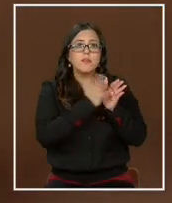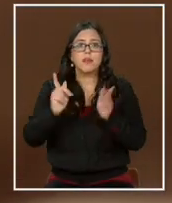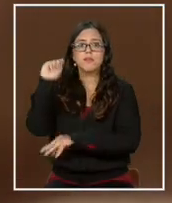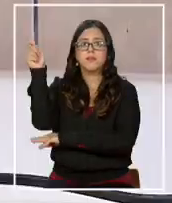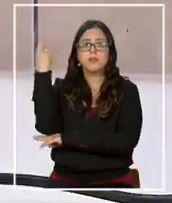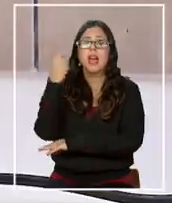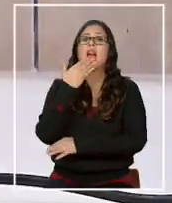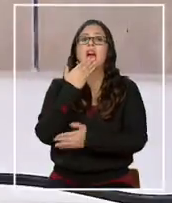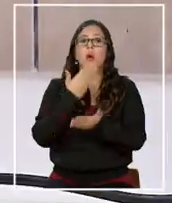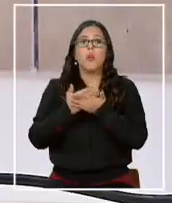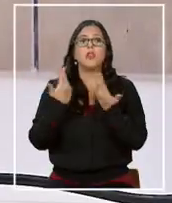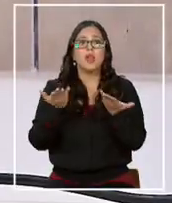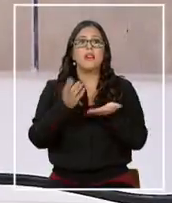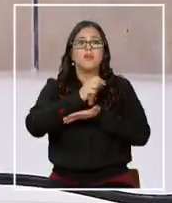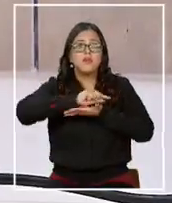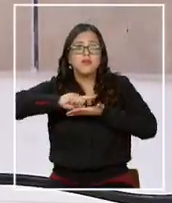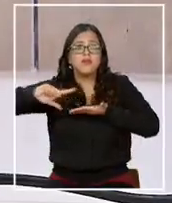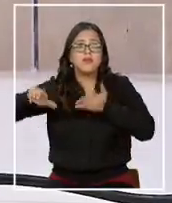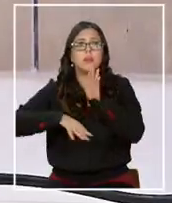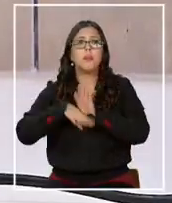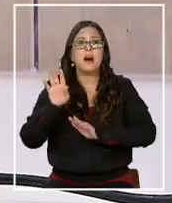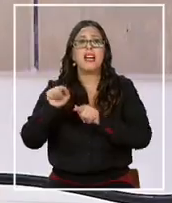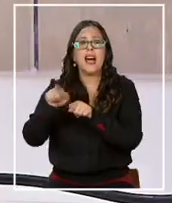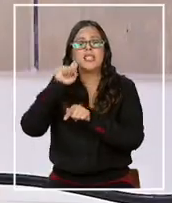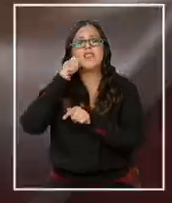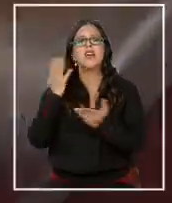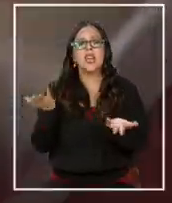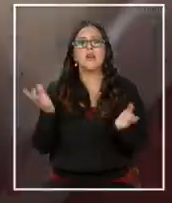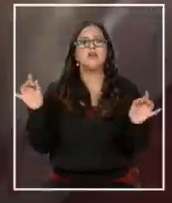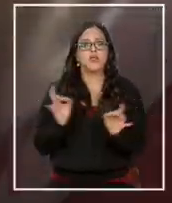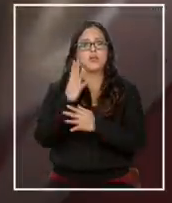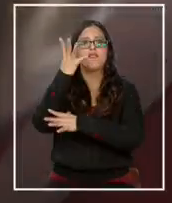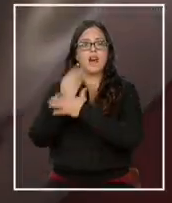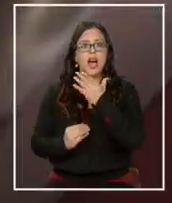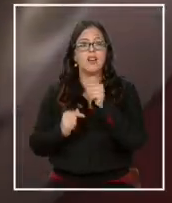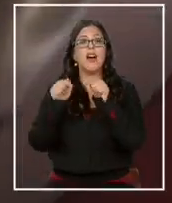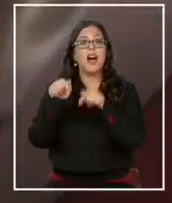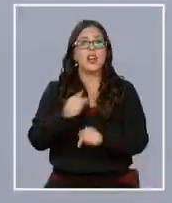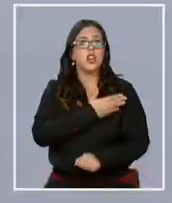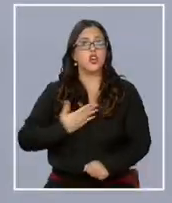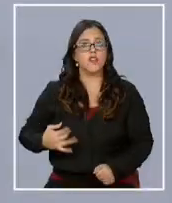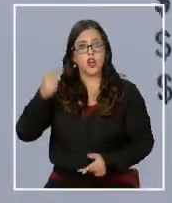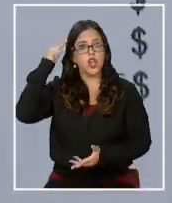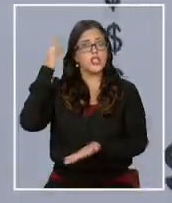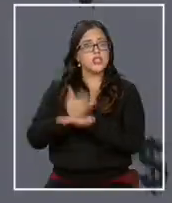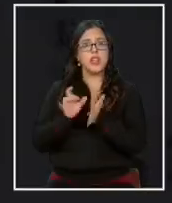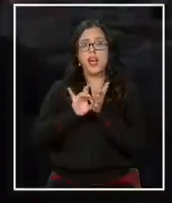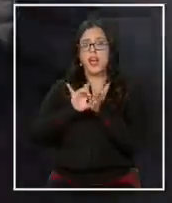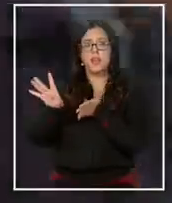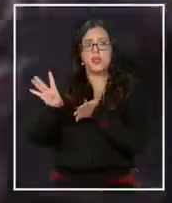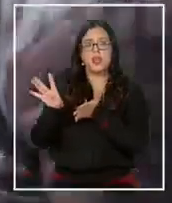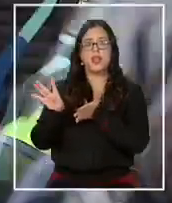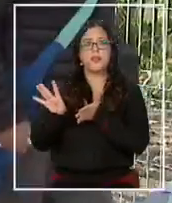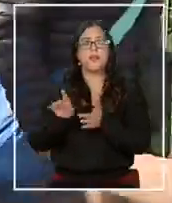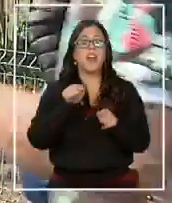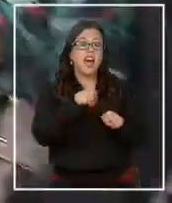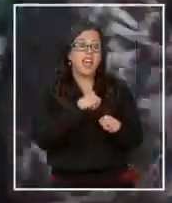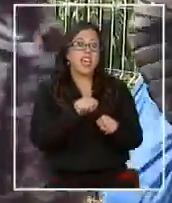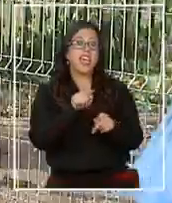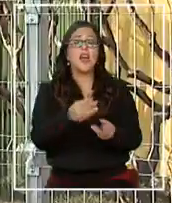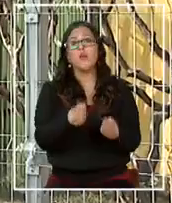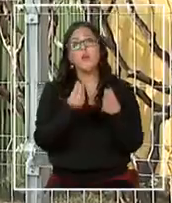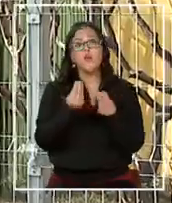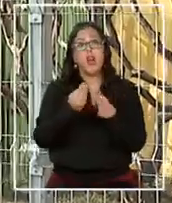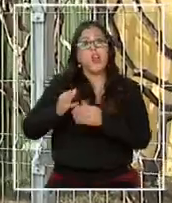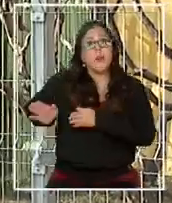excede el consumo promedio de los usuarios, tendría sus días contados. El gobierno decidió eliminarla. Sería muy bueno para el